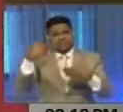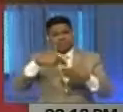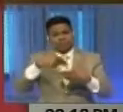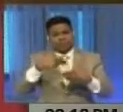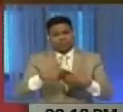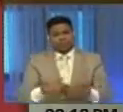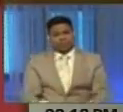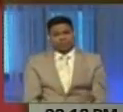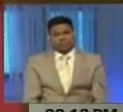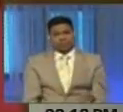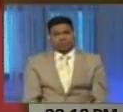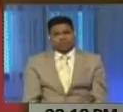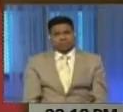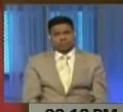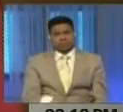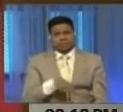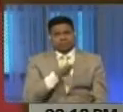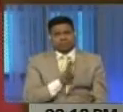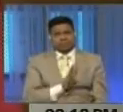de